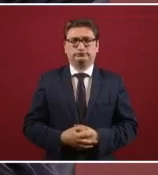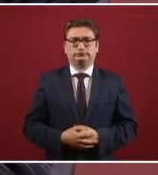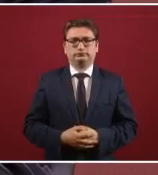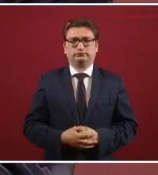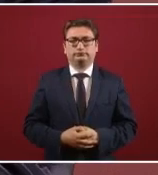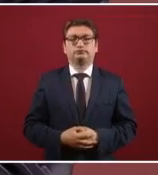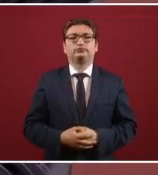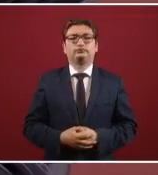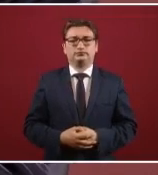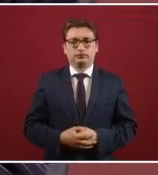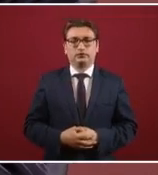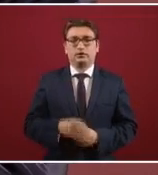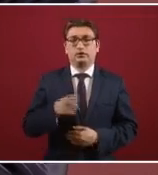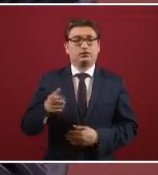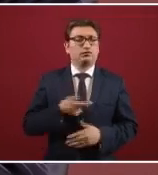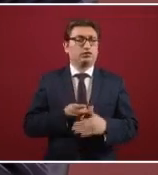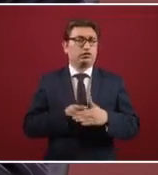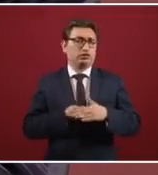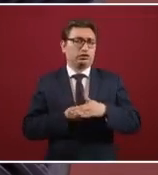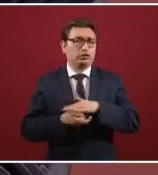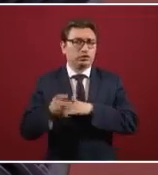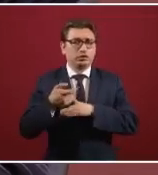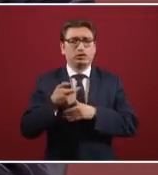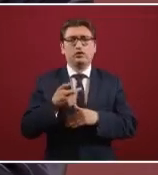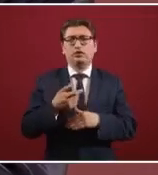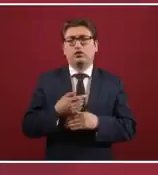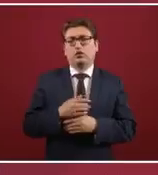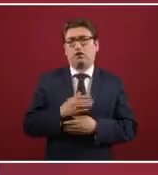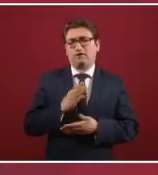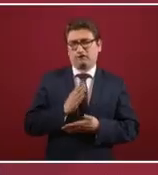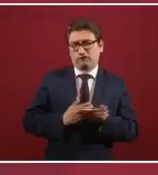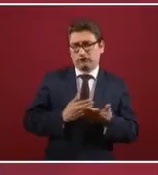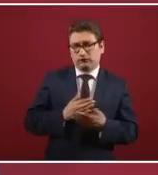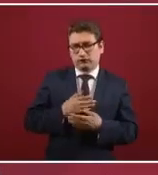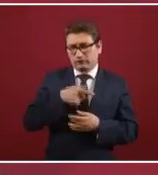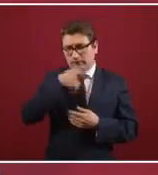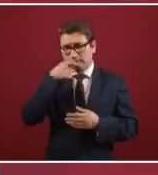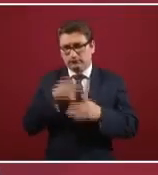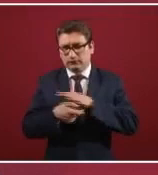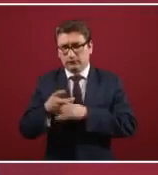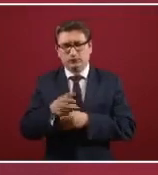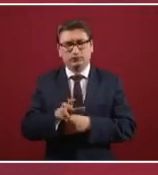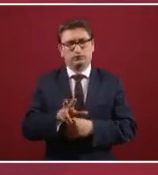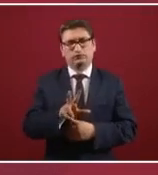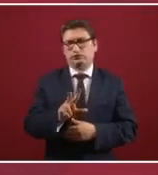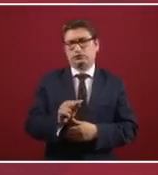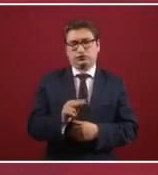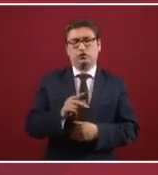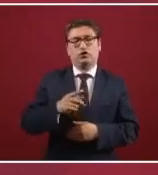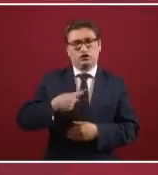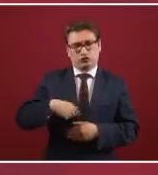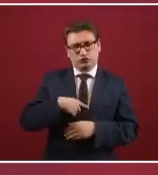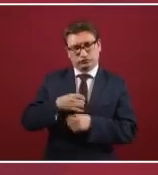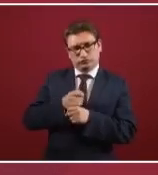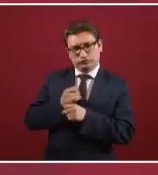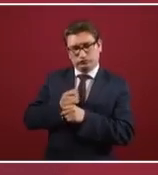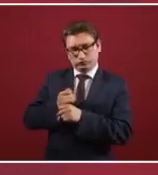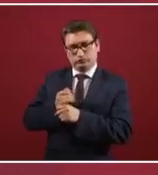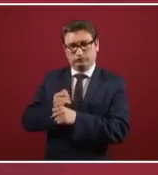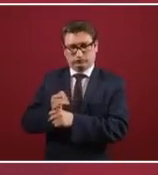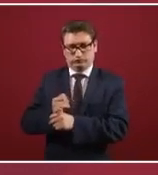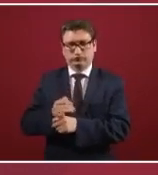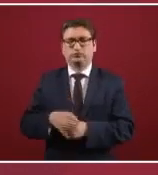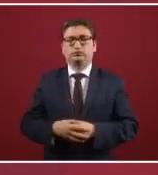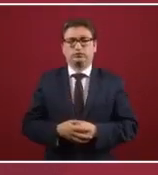que no haya esos sobornos que no haya el moche hay que hacer la investigación y separar